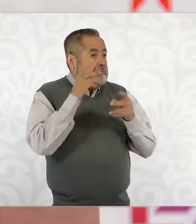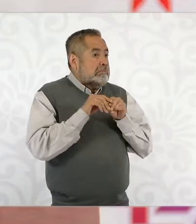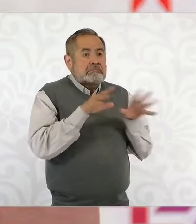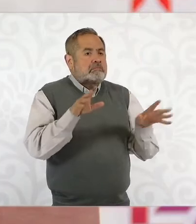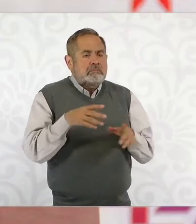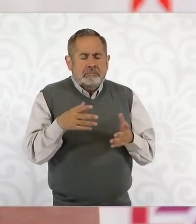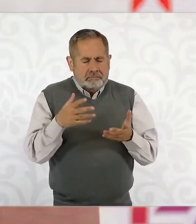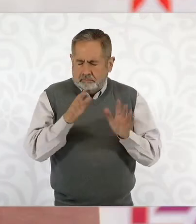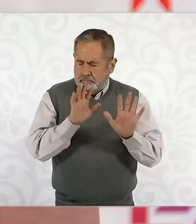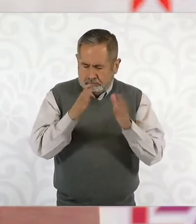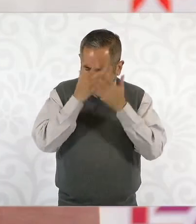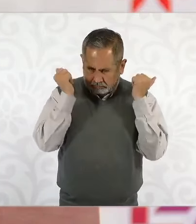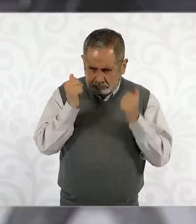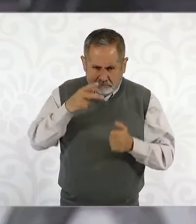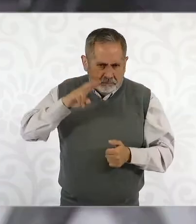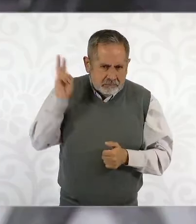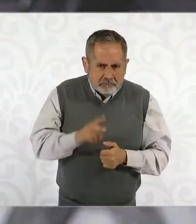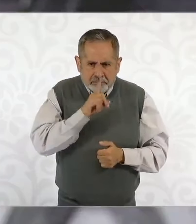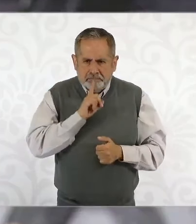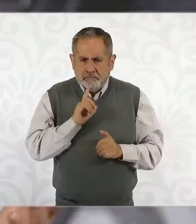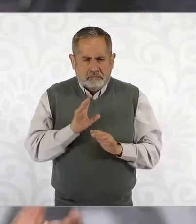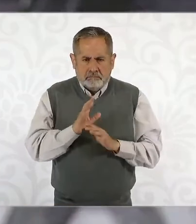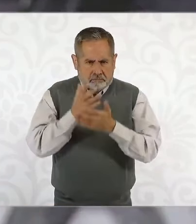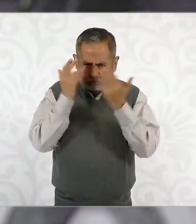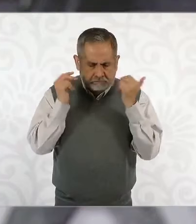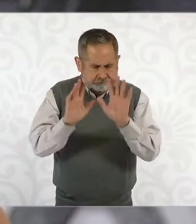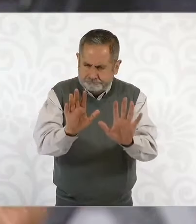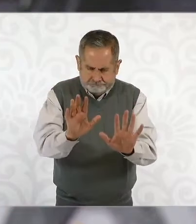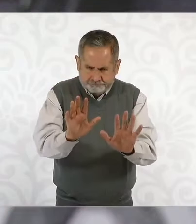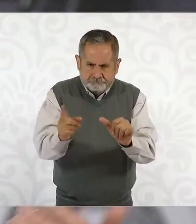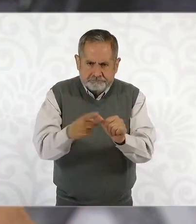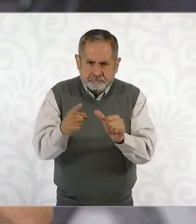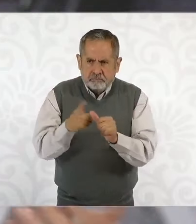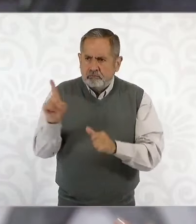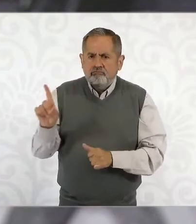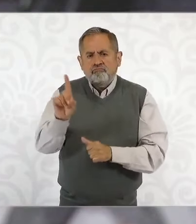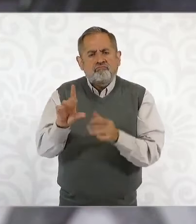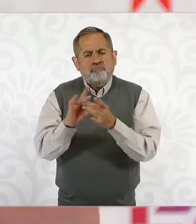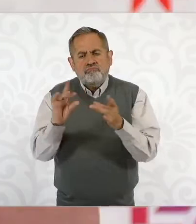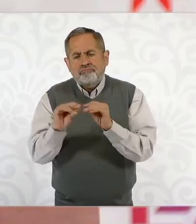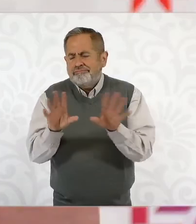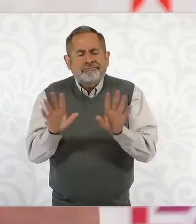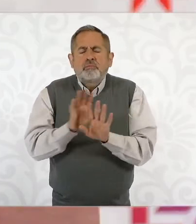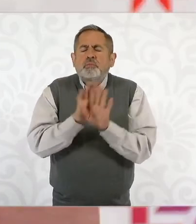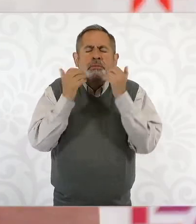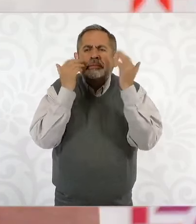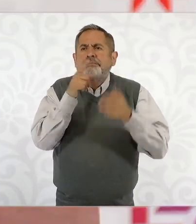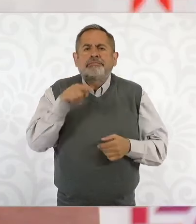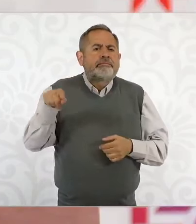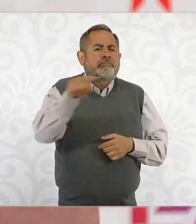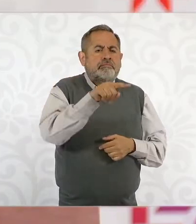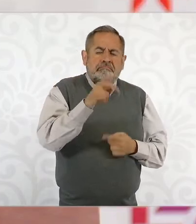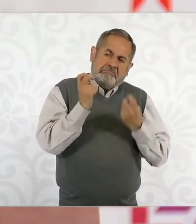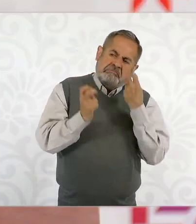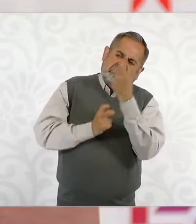sabemos qué tanto eso es cierto o no, como decíamos. Entonces ella tiene que aclarar. Cualquier persona que